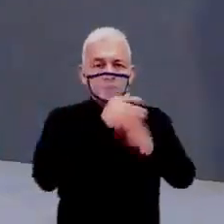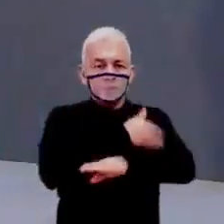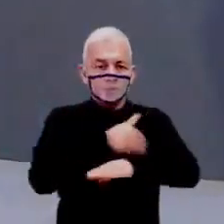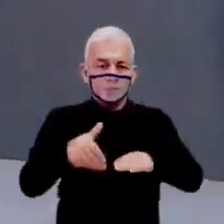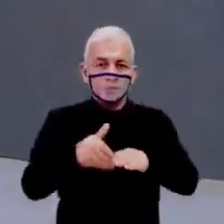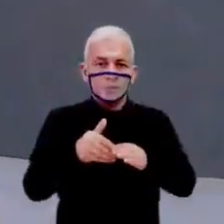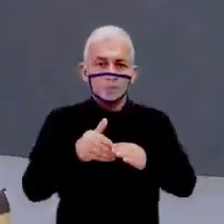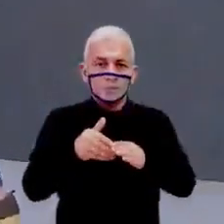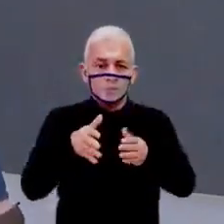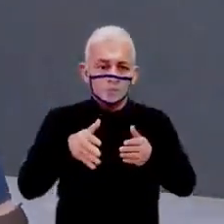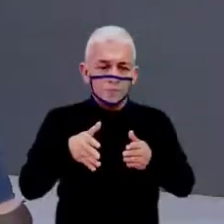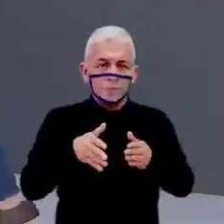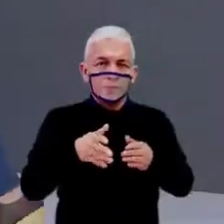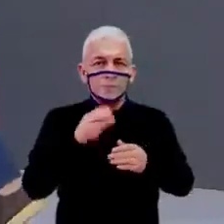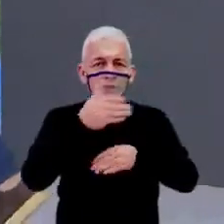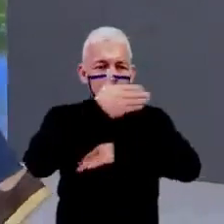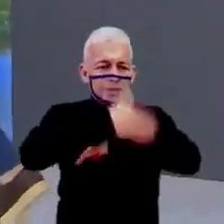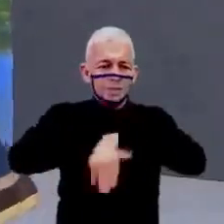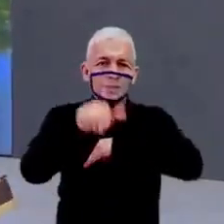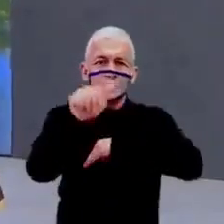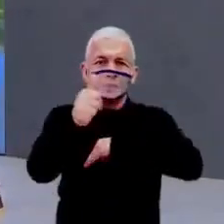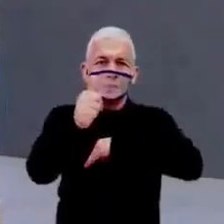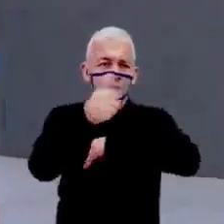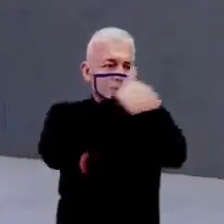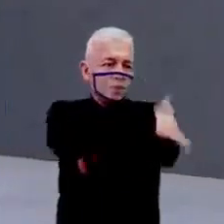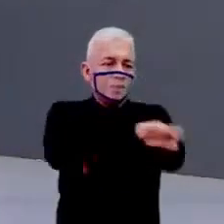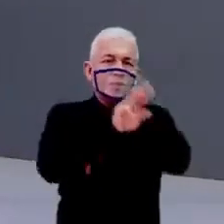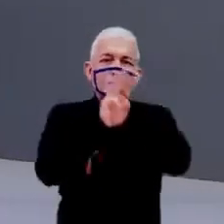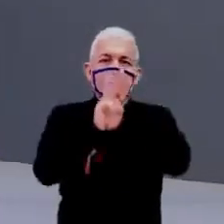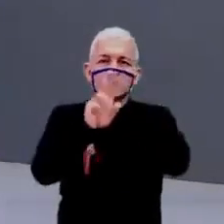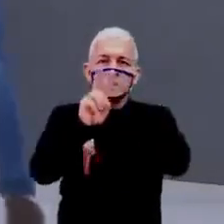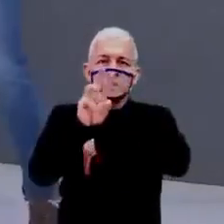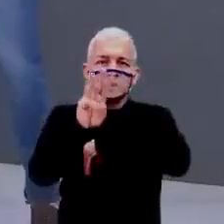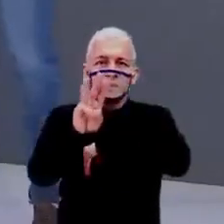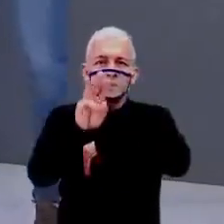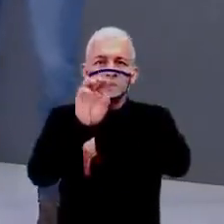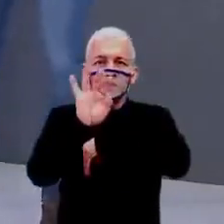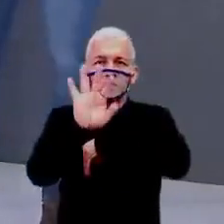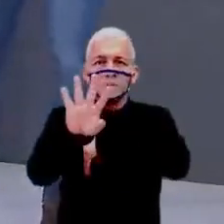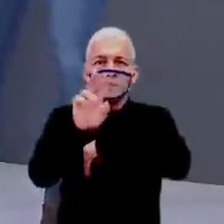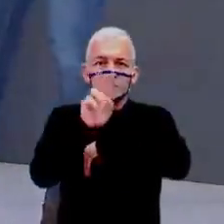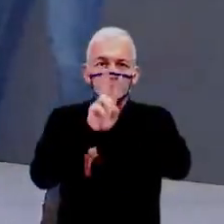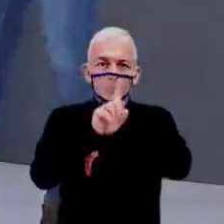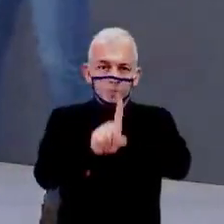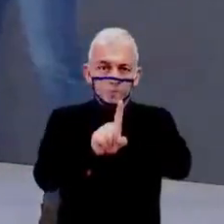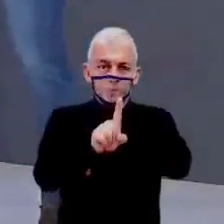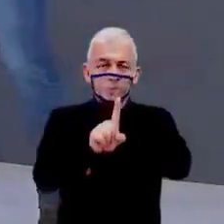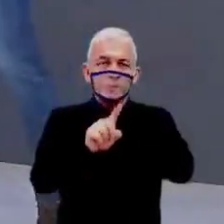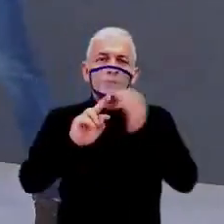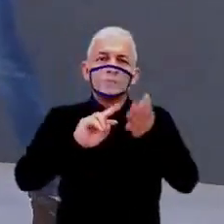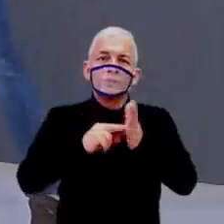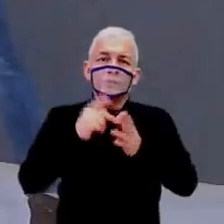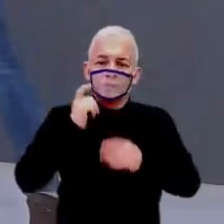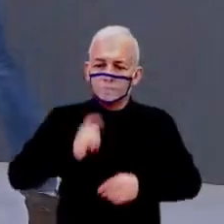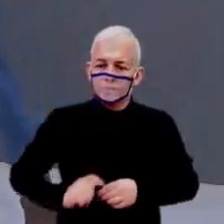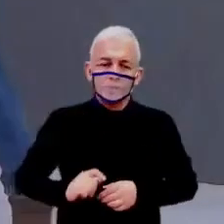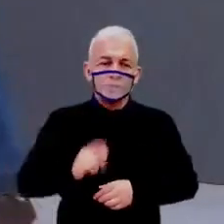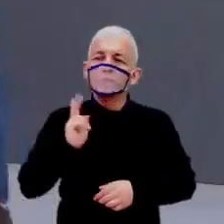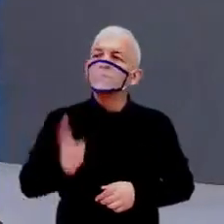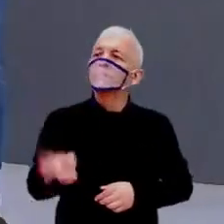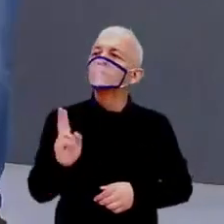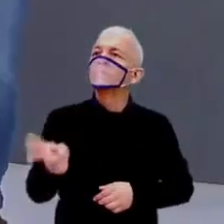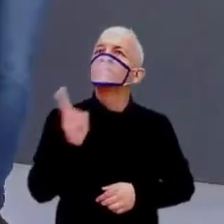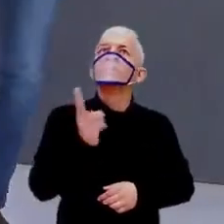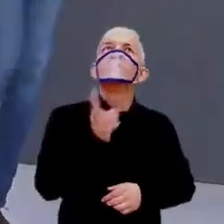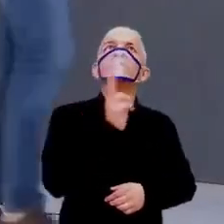espacio público de la calle 10 entre carreras 43 y 41D para el uso, goce y disfrute de los